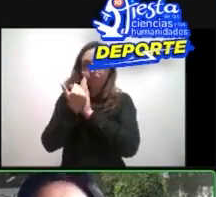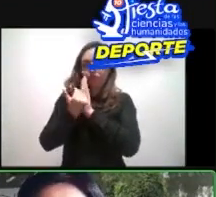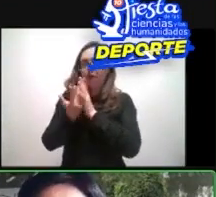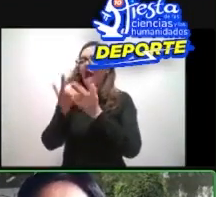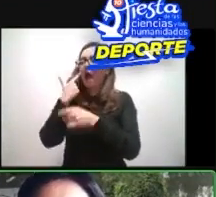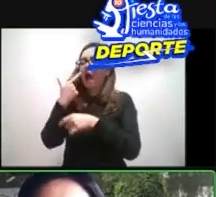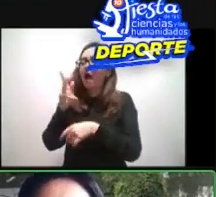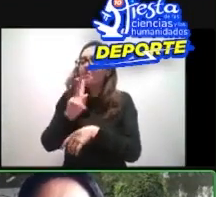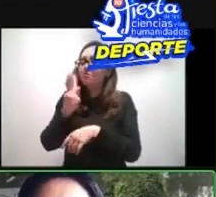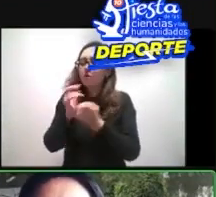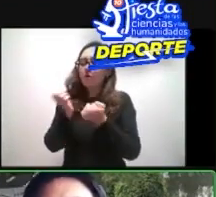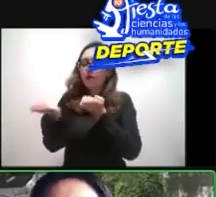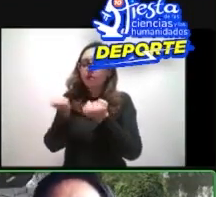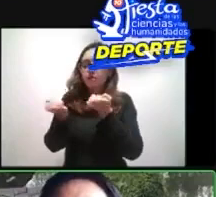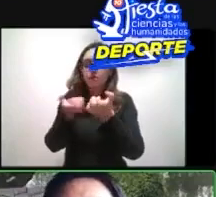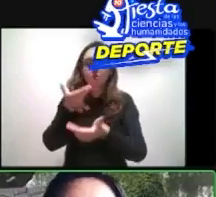desarrollar demencia.